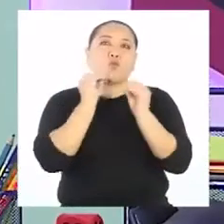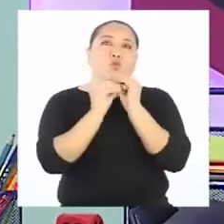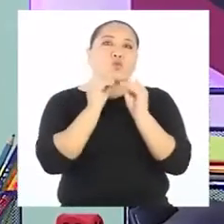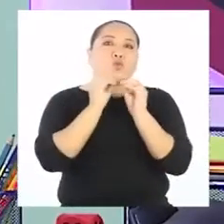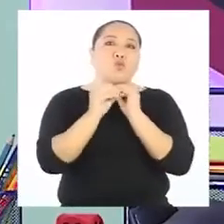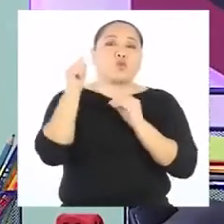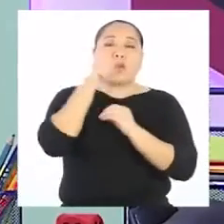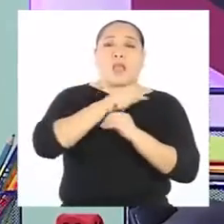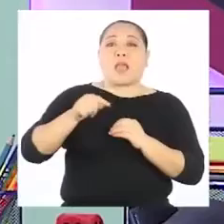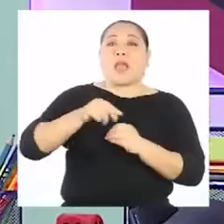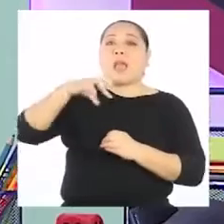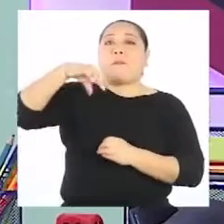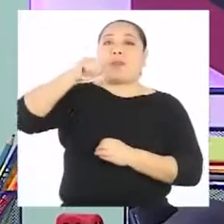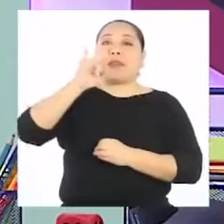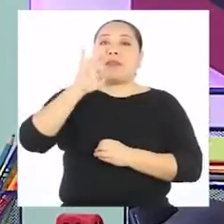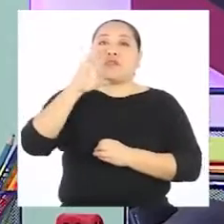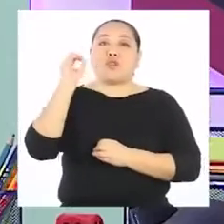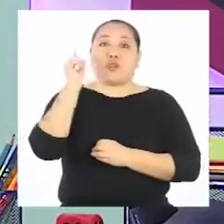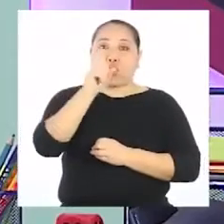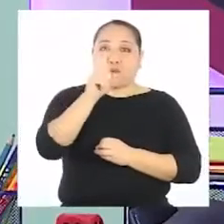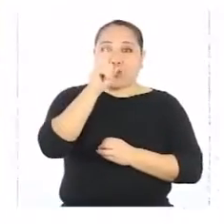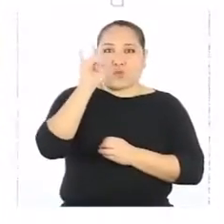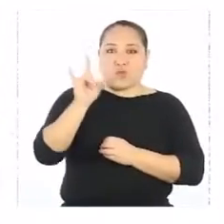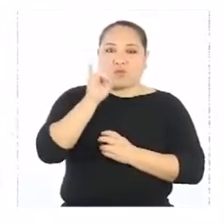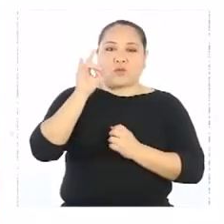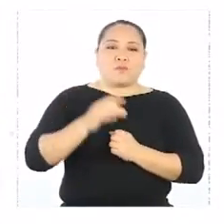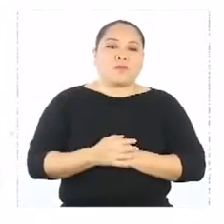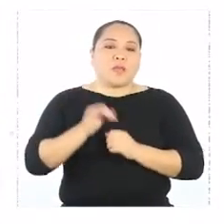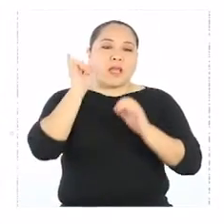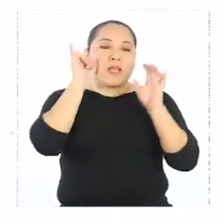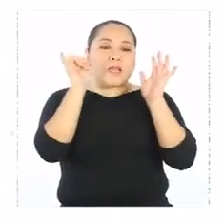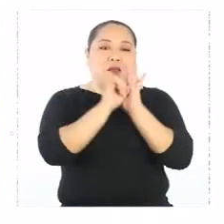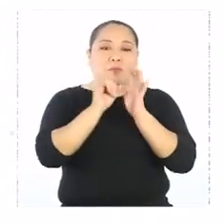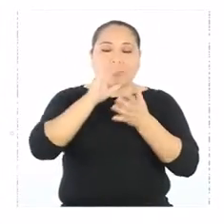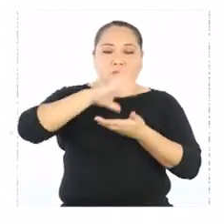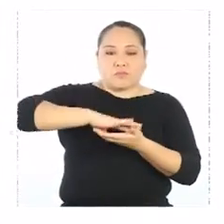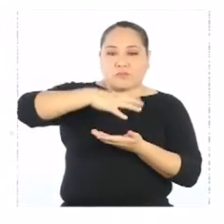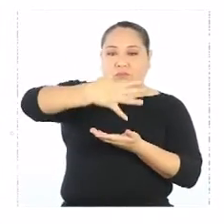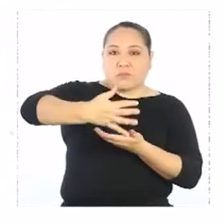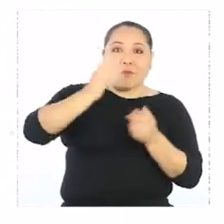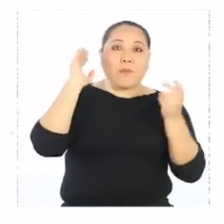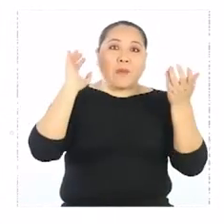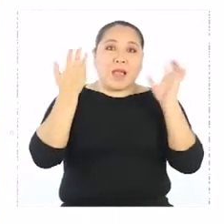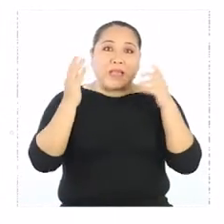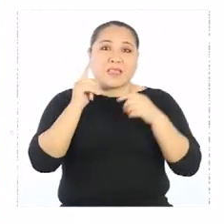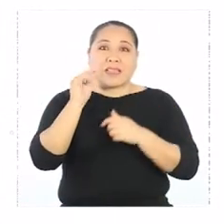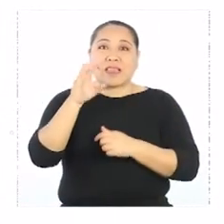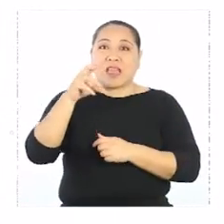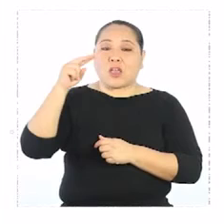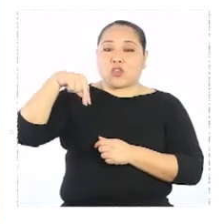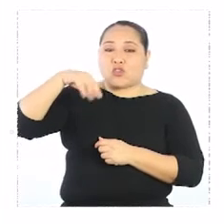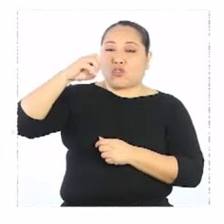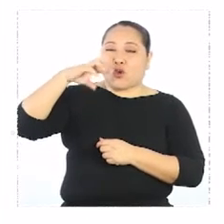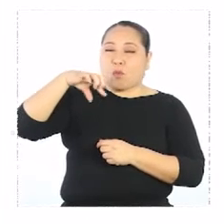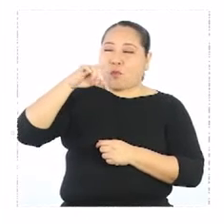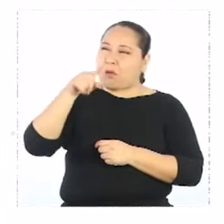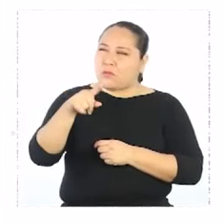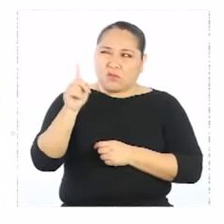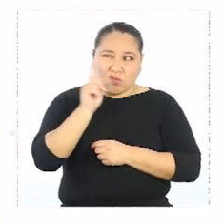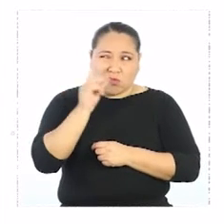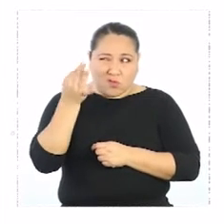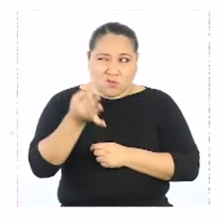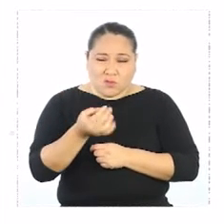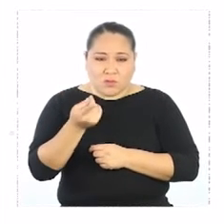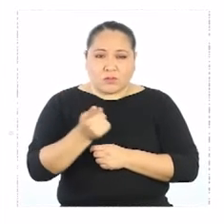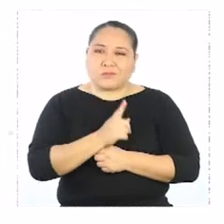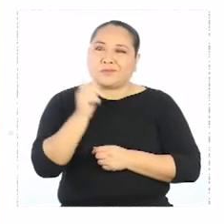algunas alternativas al plástico de un solo uso. En las imágenes, los empaques parecen de tecnopor. ¿Estás segura de